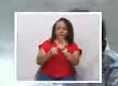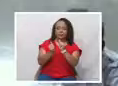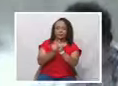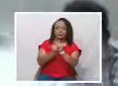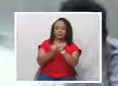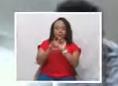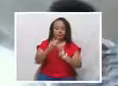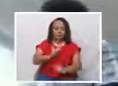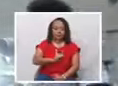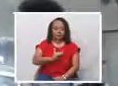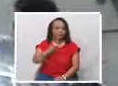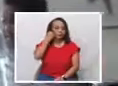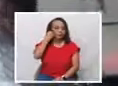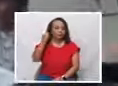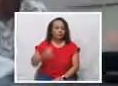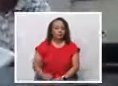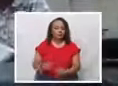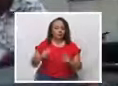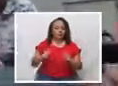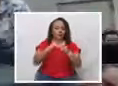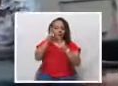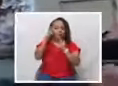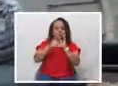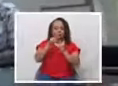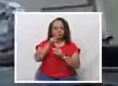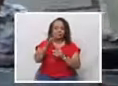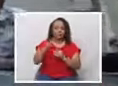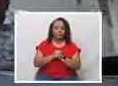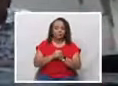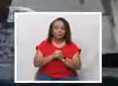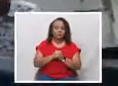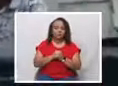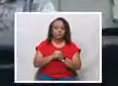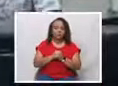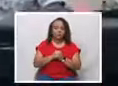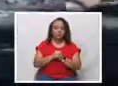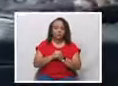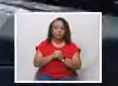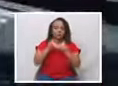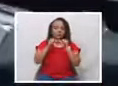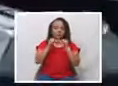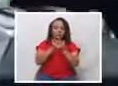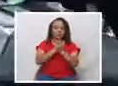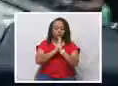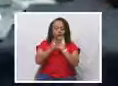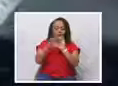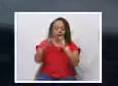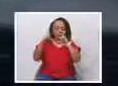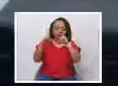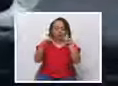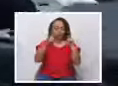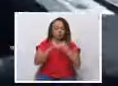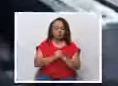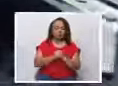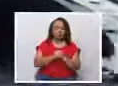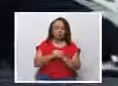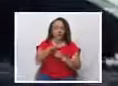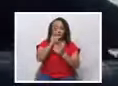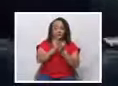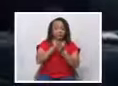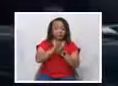oro de París 2024. Continúan pidiéndole fotografías. Este